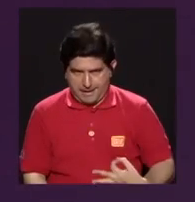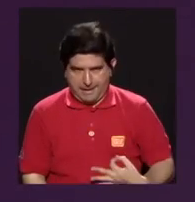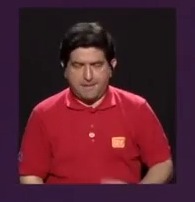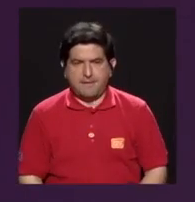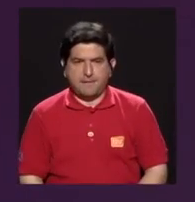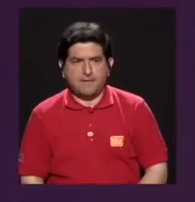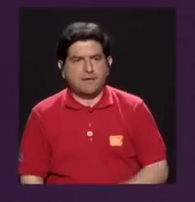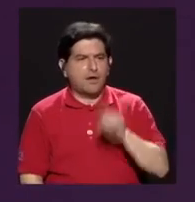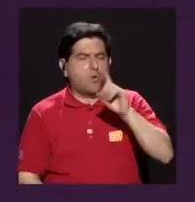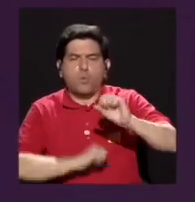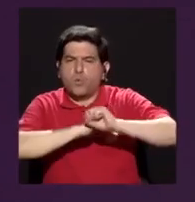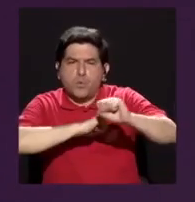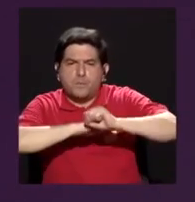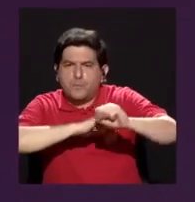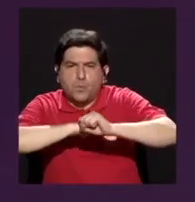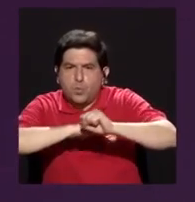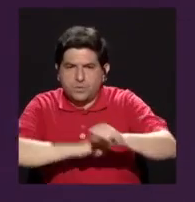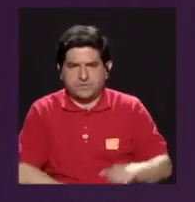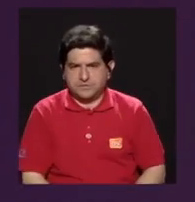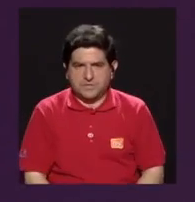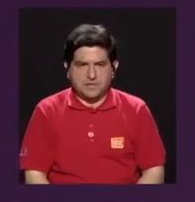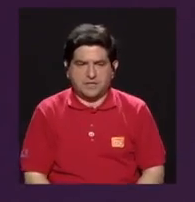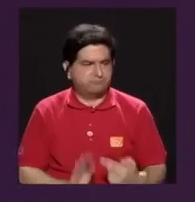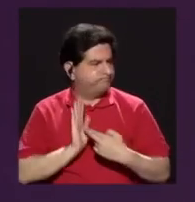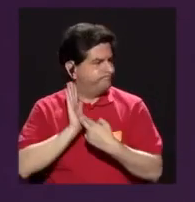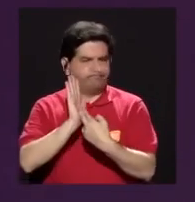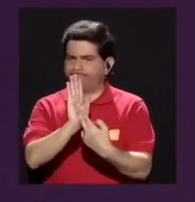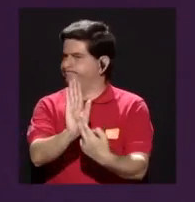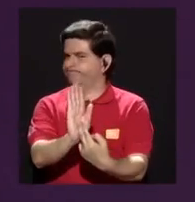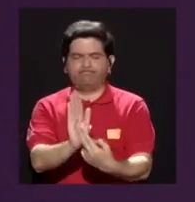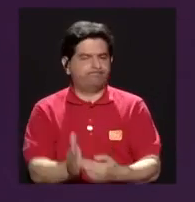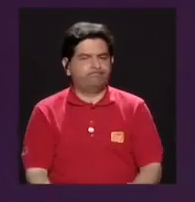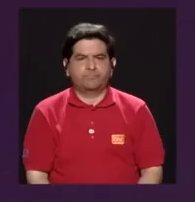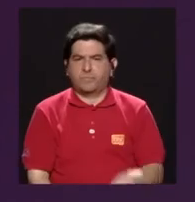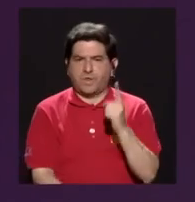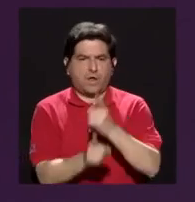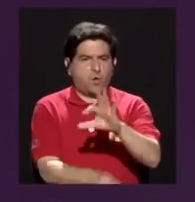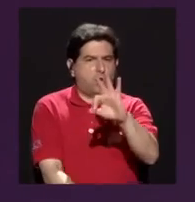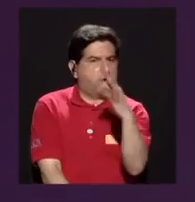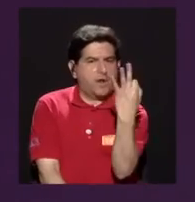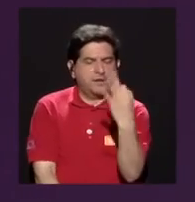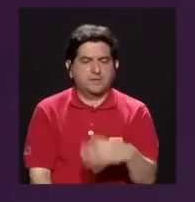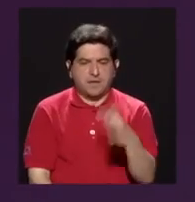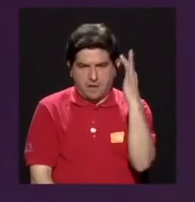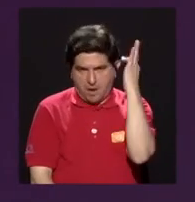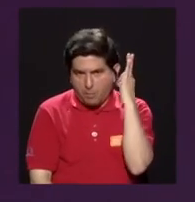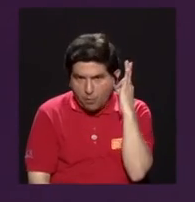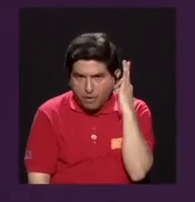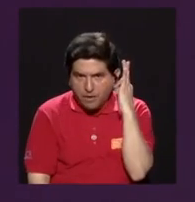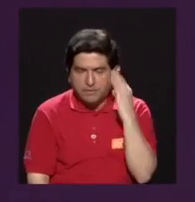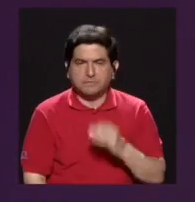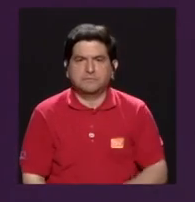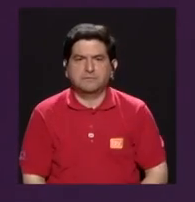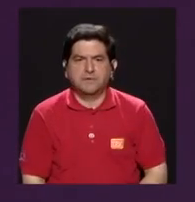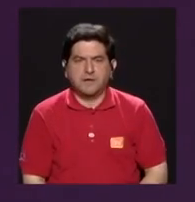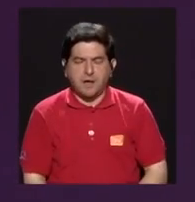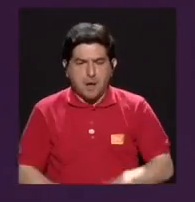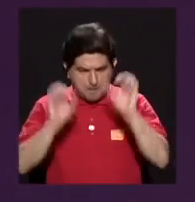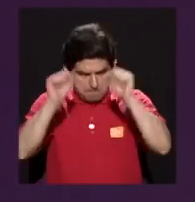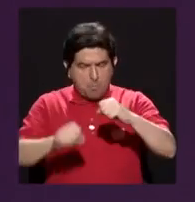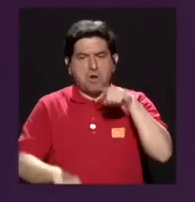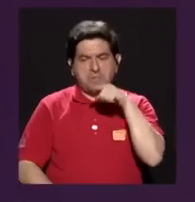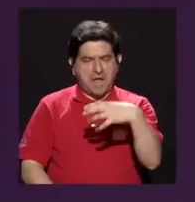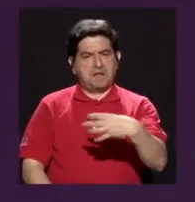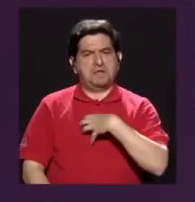una publicidad no representa de una forma apropiada a las mujeres puede hacer su